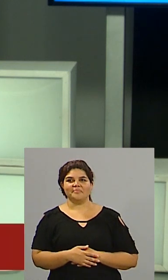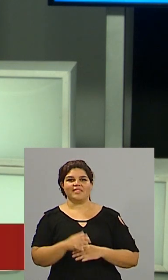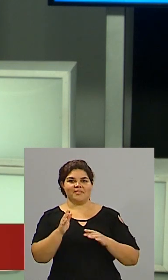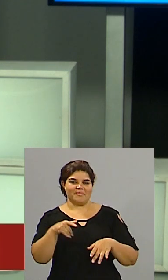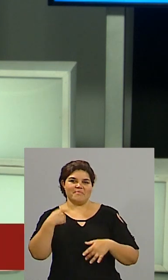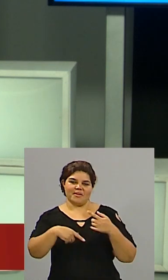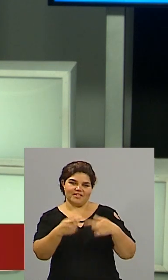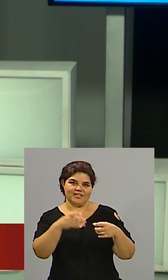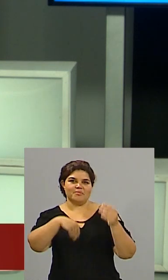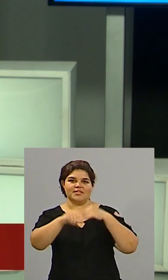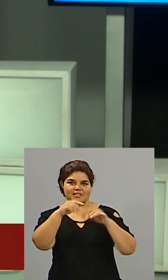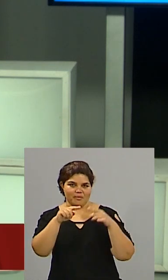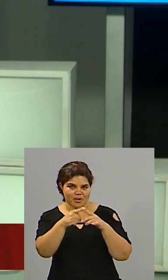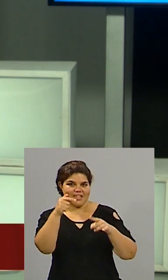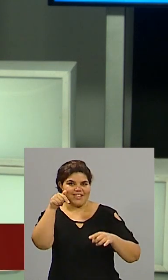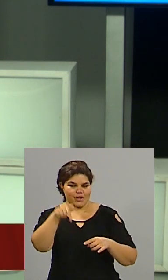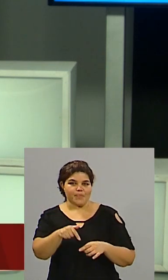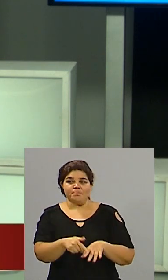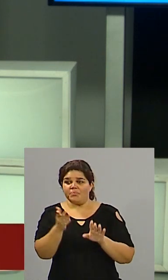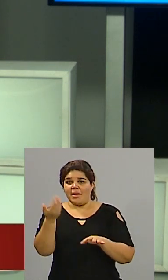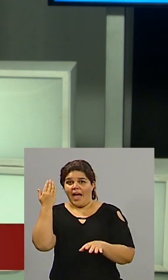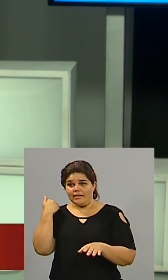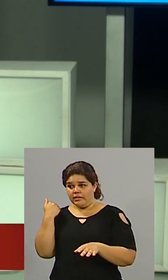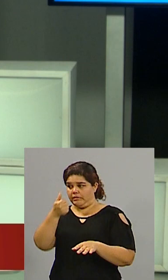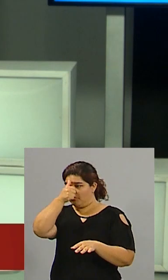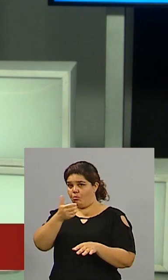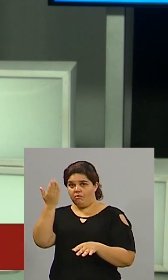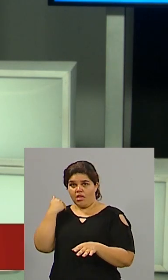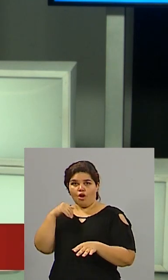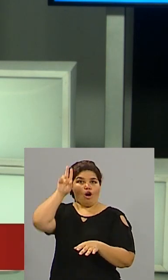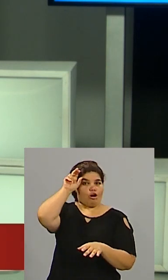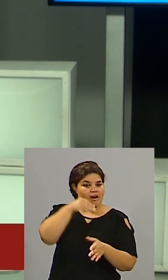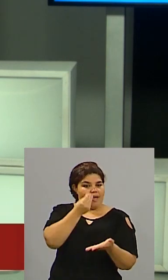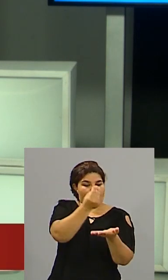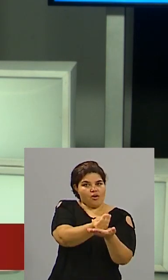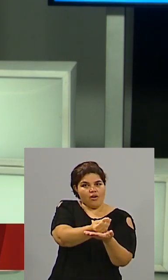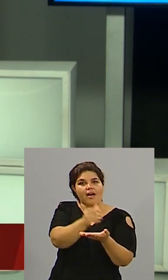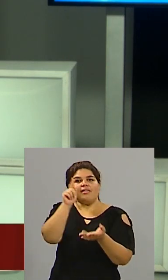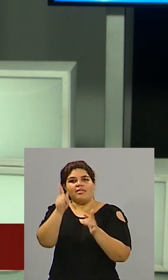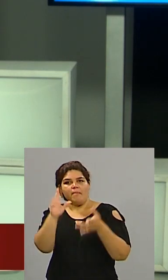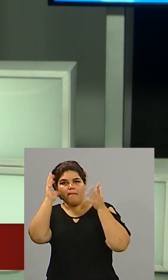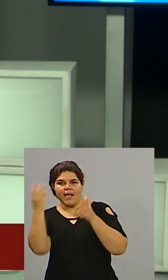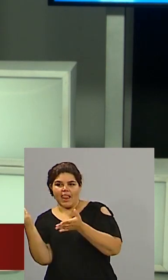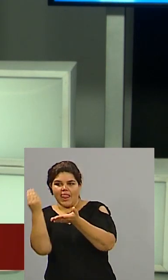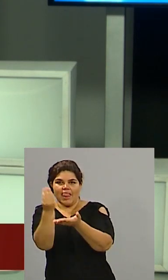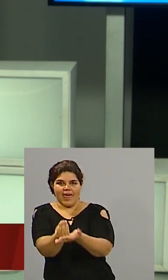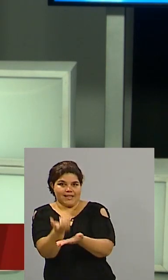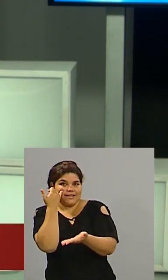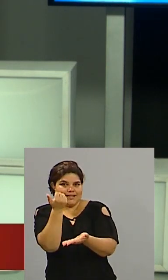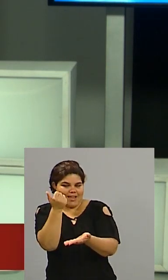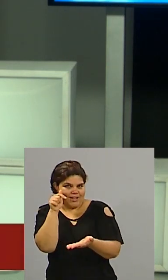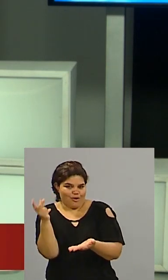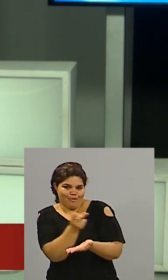Aquí estamos en esta edición de Chat Político después de la asunción de Alfredo Cornejo por un lado y de Javier Milei por el otro, ¿no? Alfredo